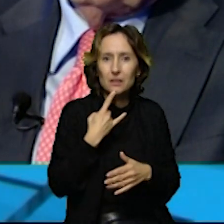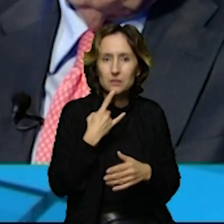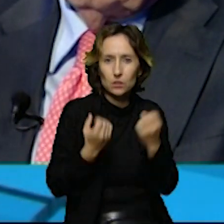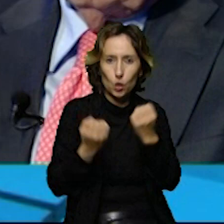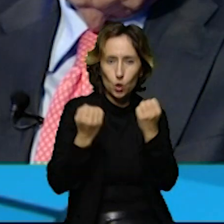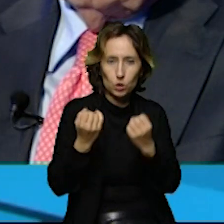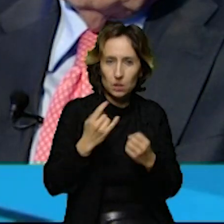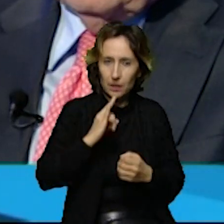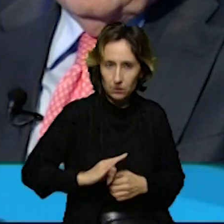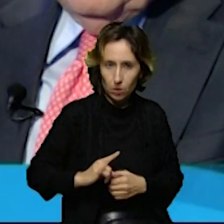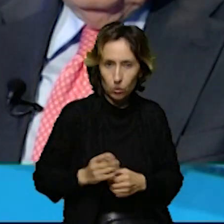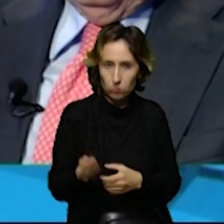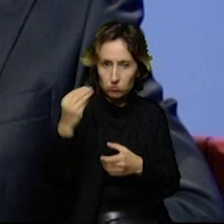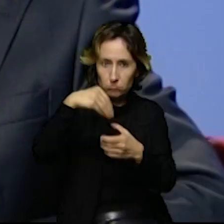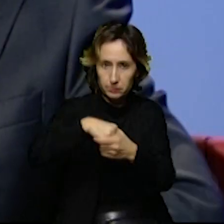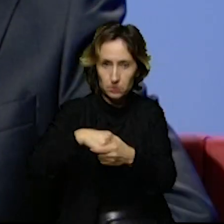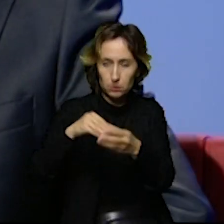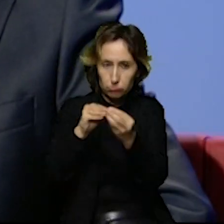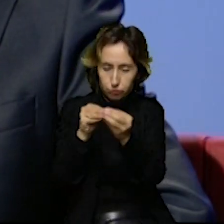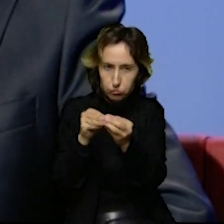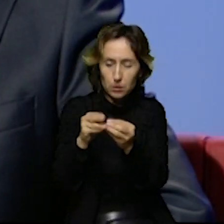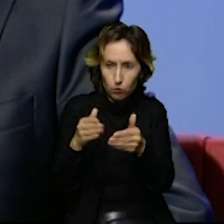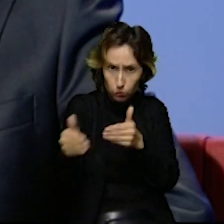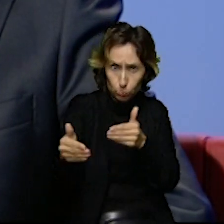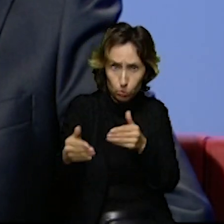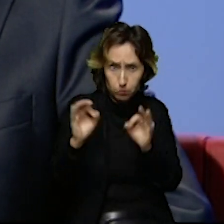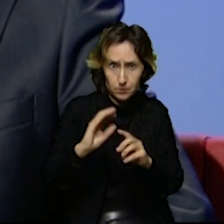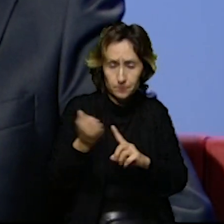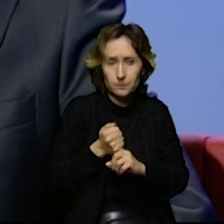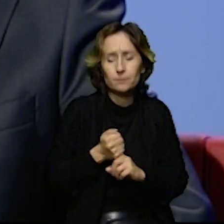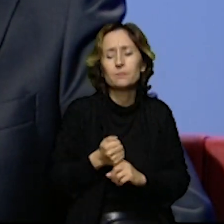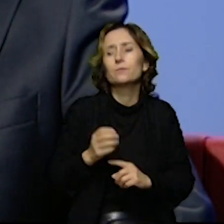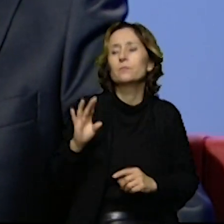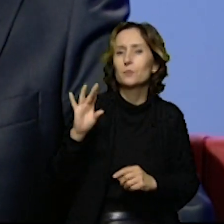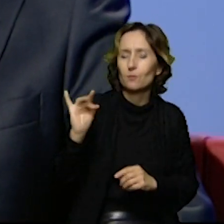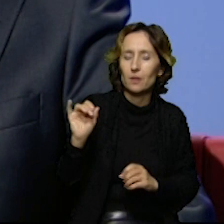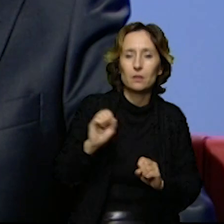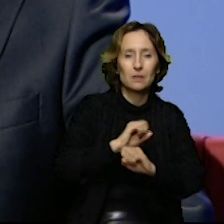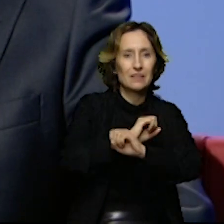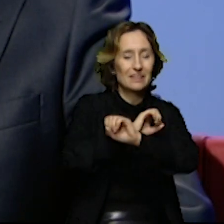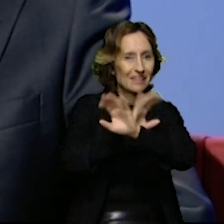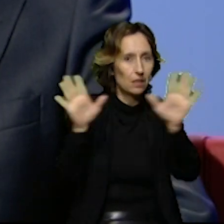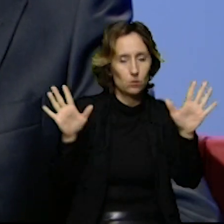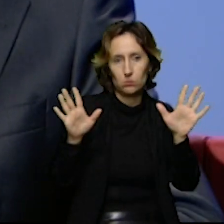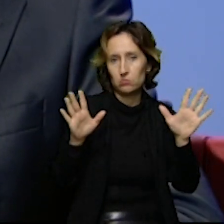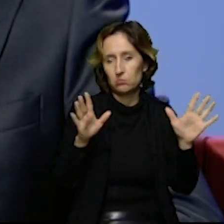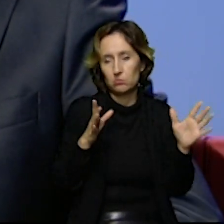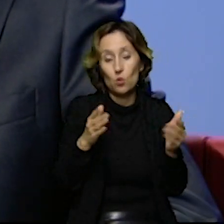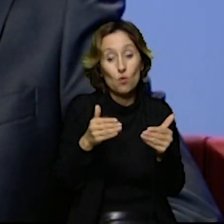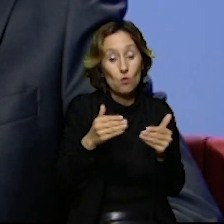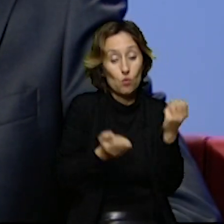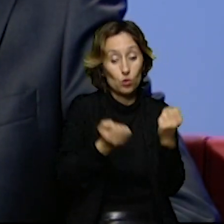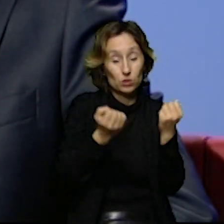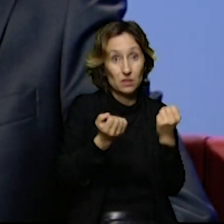eléctricos. ¿Eso va a llegar? Sí, eso va a llegar absolutamente claro, necesariamente. Es decir, el futuro de